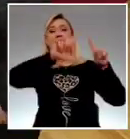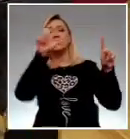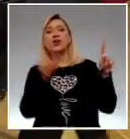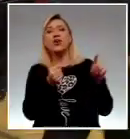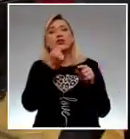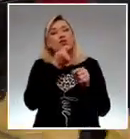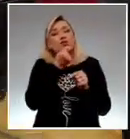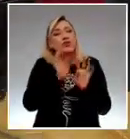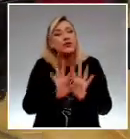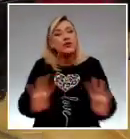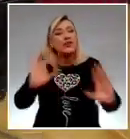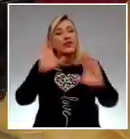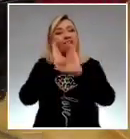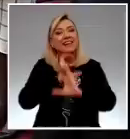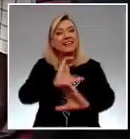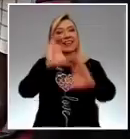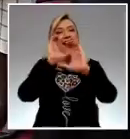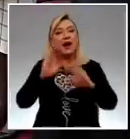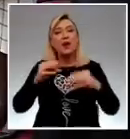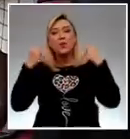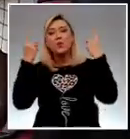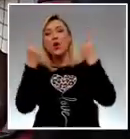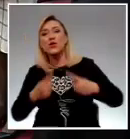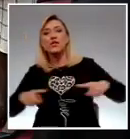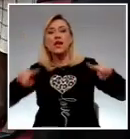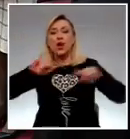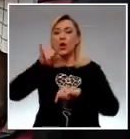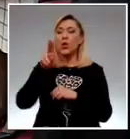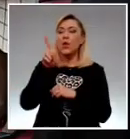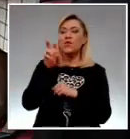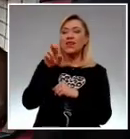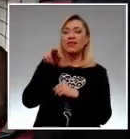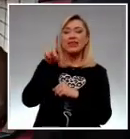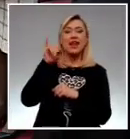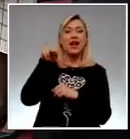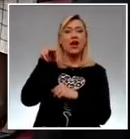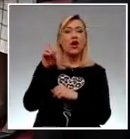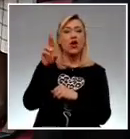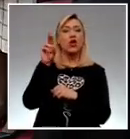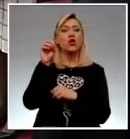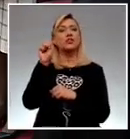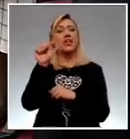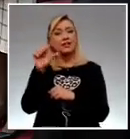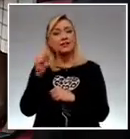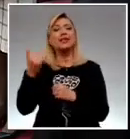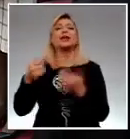de iniciación musical Juventino Rosas y miembros de la orquestra sinfónica de minería